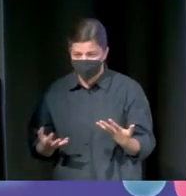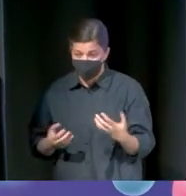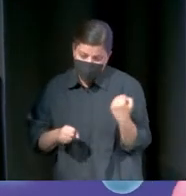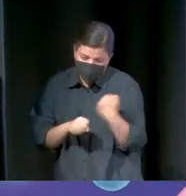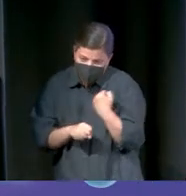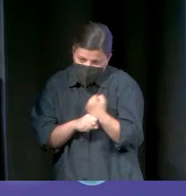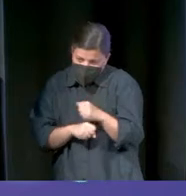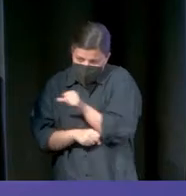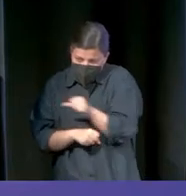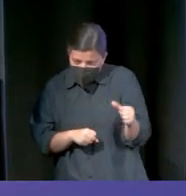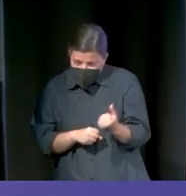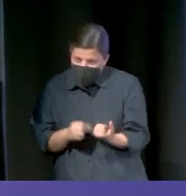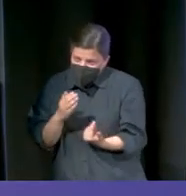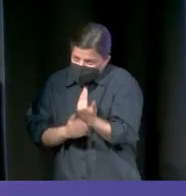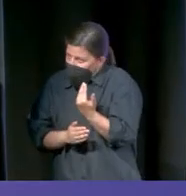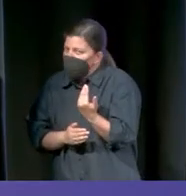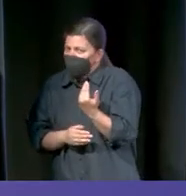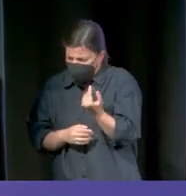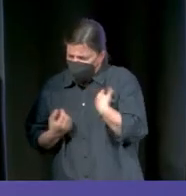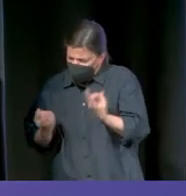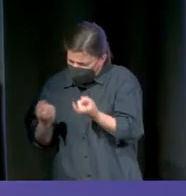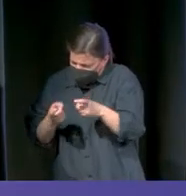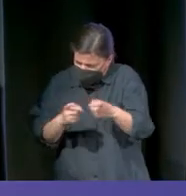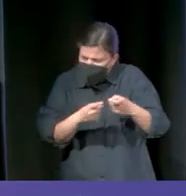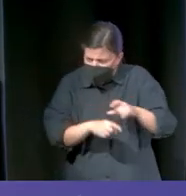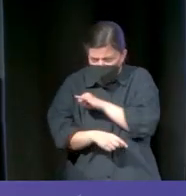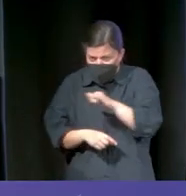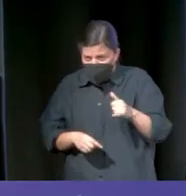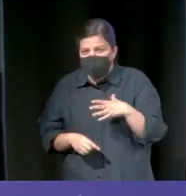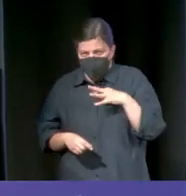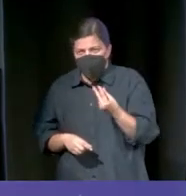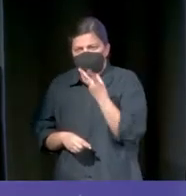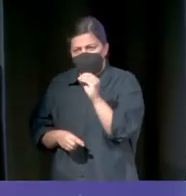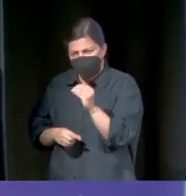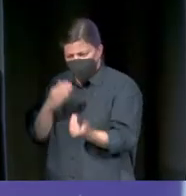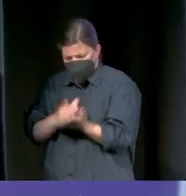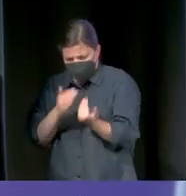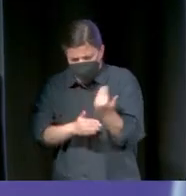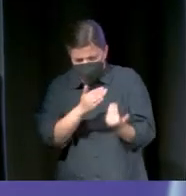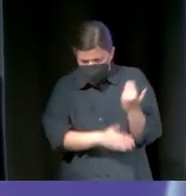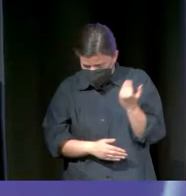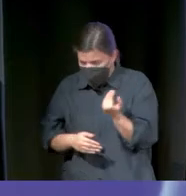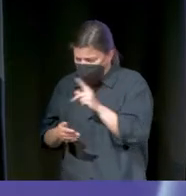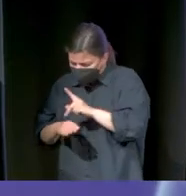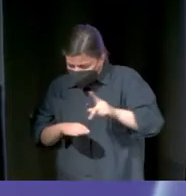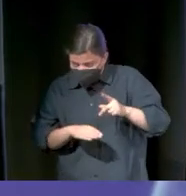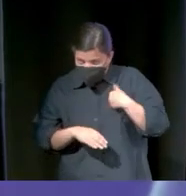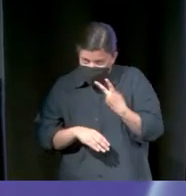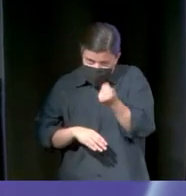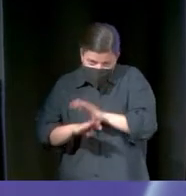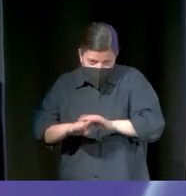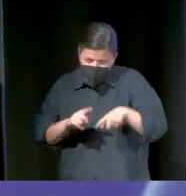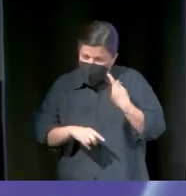trabajando un día a la semana pero trabajando que me puse varias citas y oye y sé por lo menos 20 tatuajes cada día trato de dos días no